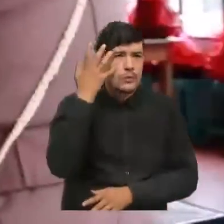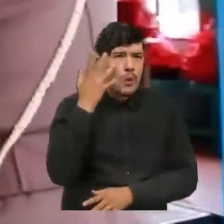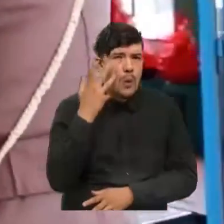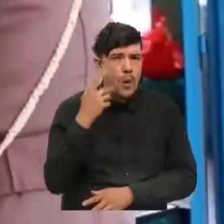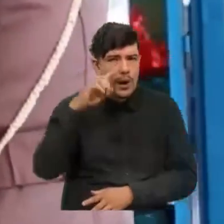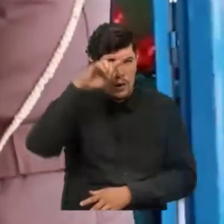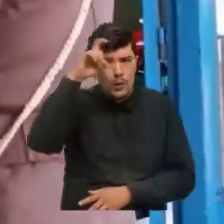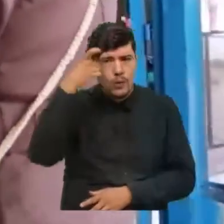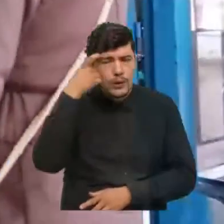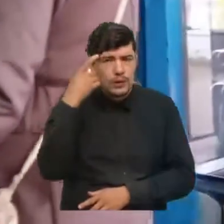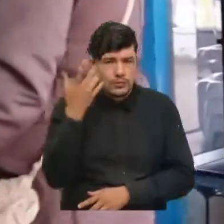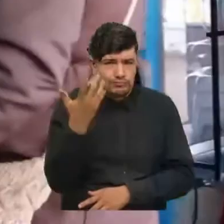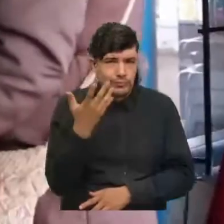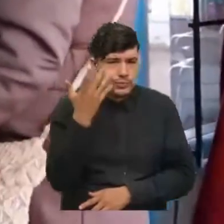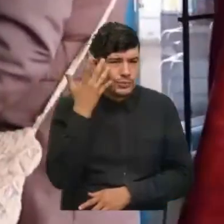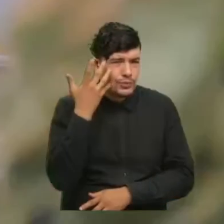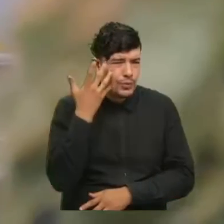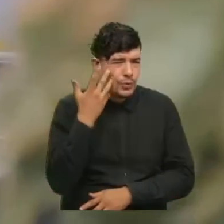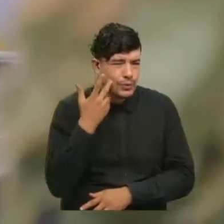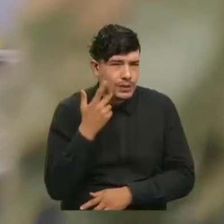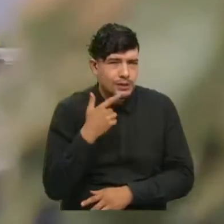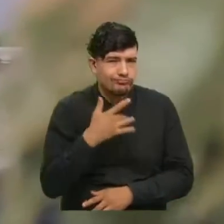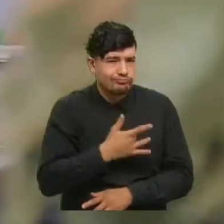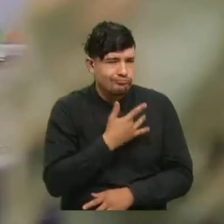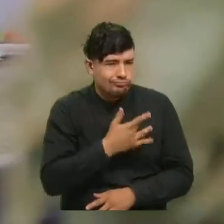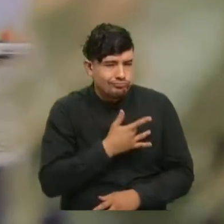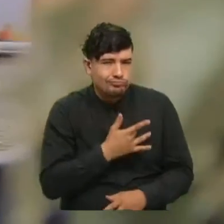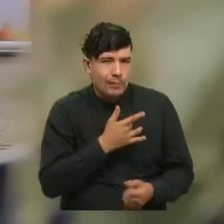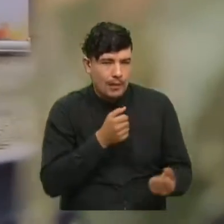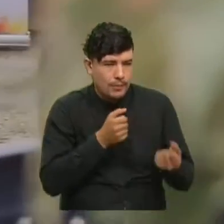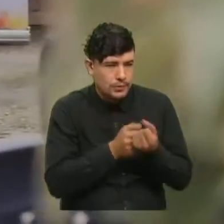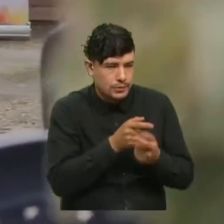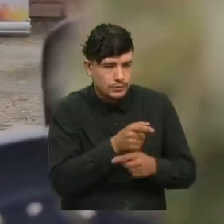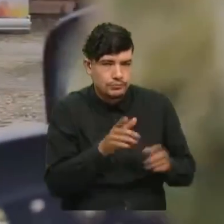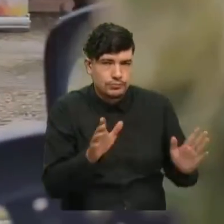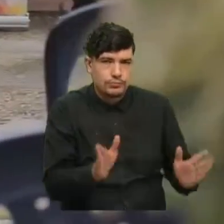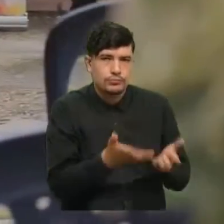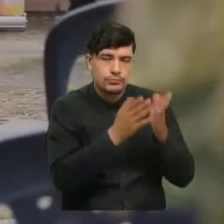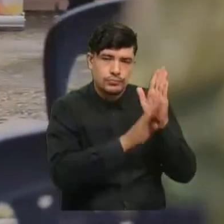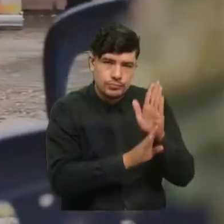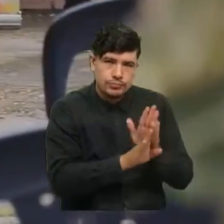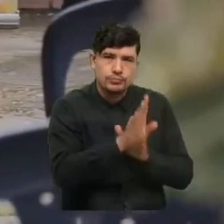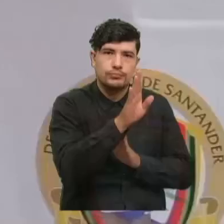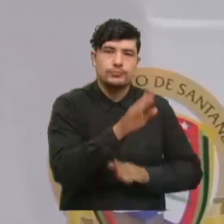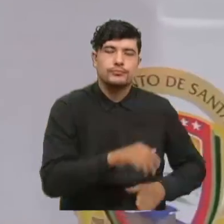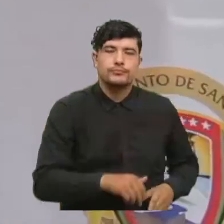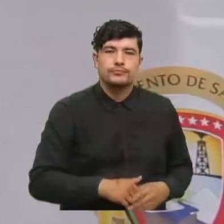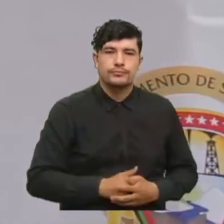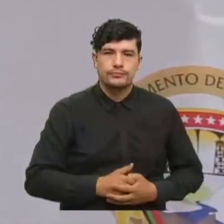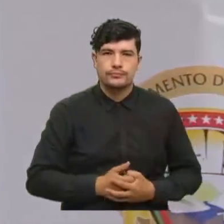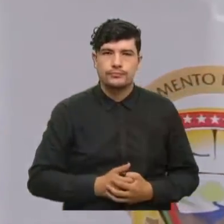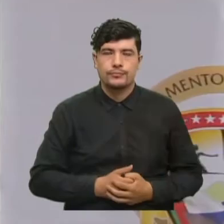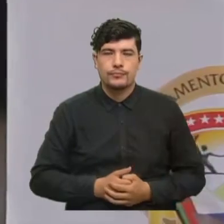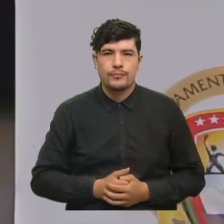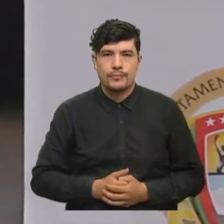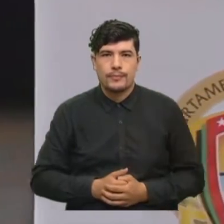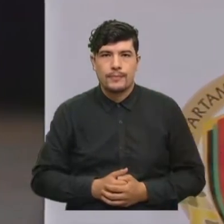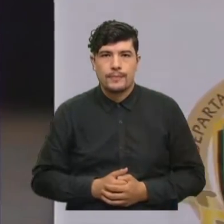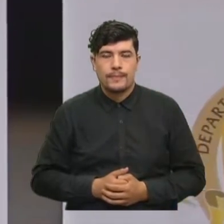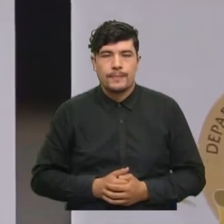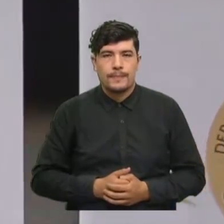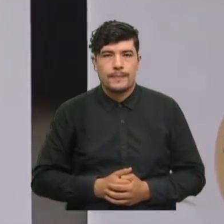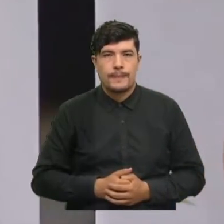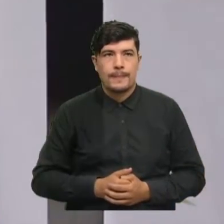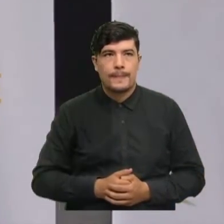comité con mayor sensibilidad y eso se lo he dicho a mis funcionarios quienes hoy hacen parte de la secretaria de educación y quienes hacen del programa